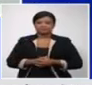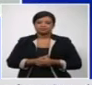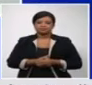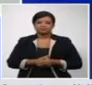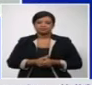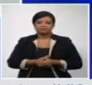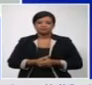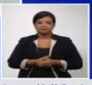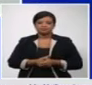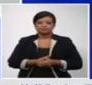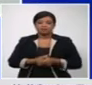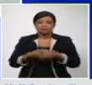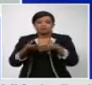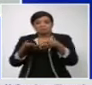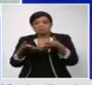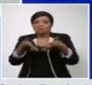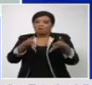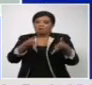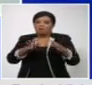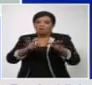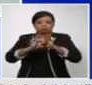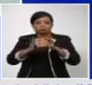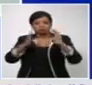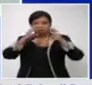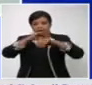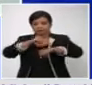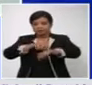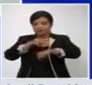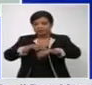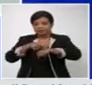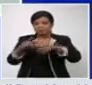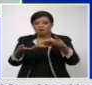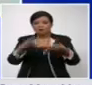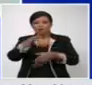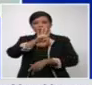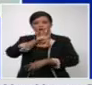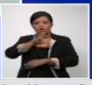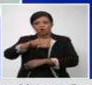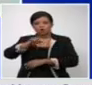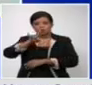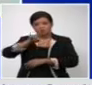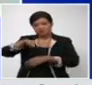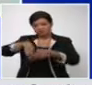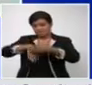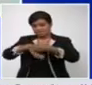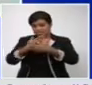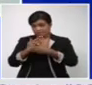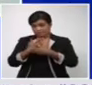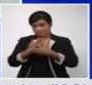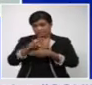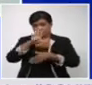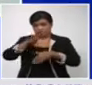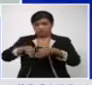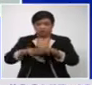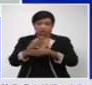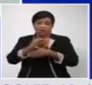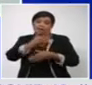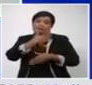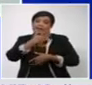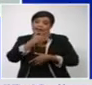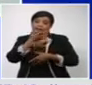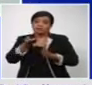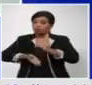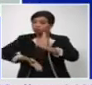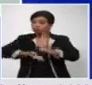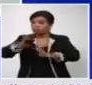entre leves y moderados, pues el tiempo es de 4,9 días. Pudiéramos decir que es elevado, pero bueno, de